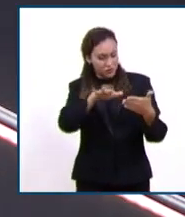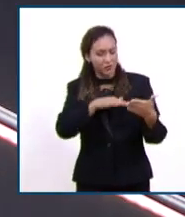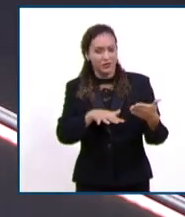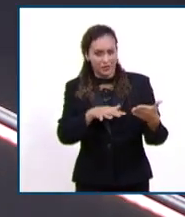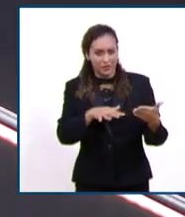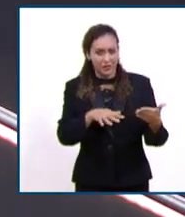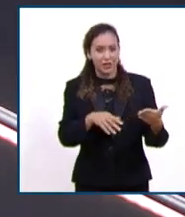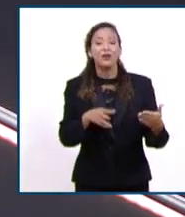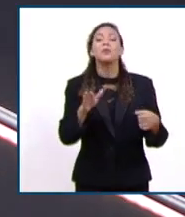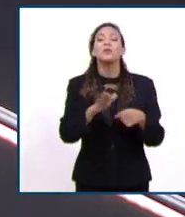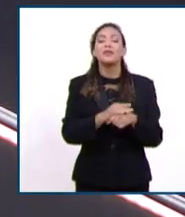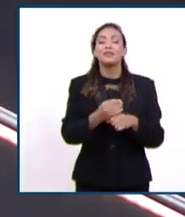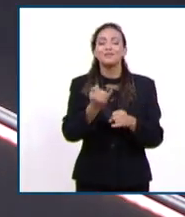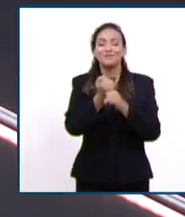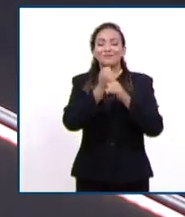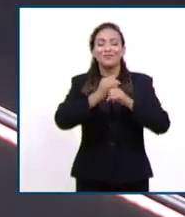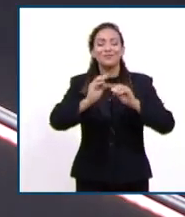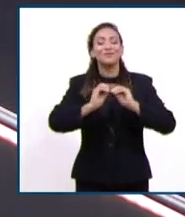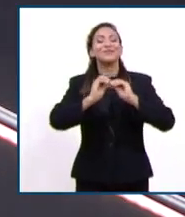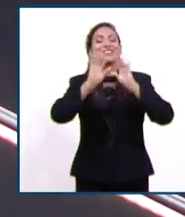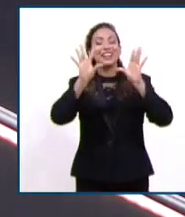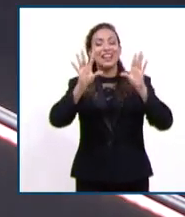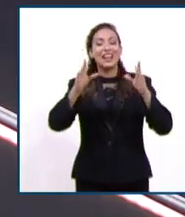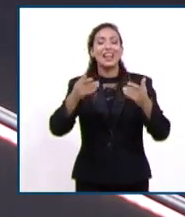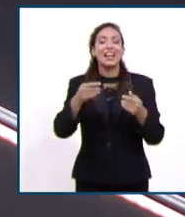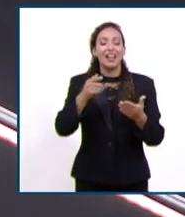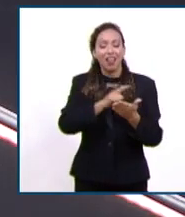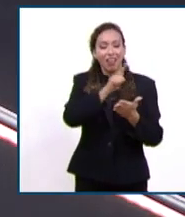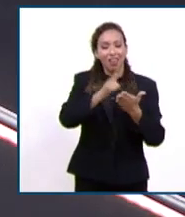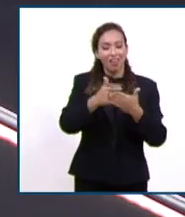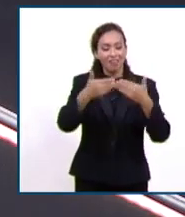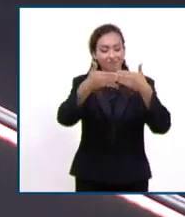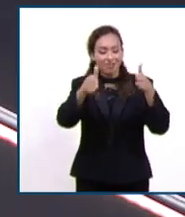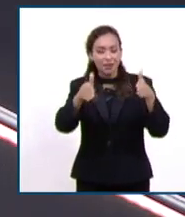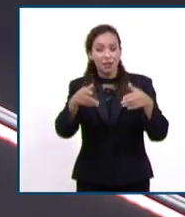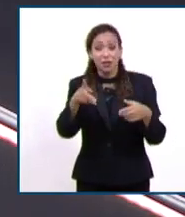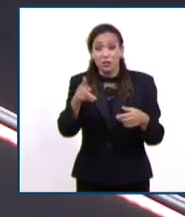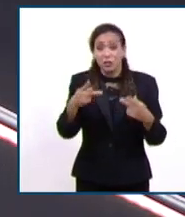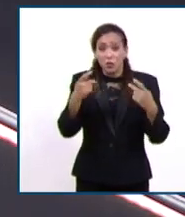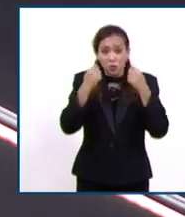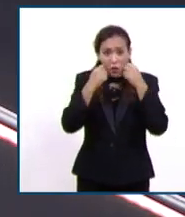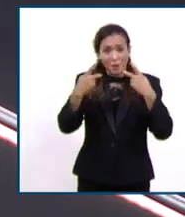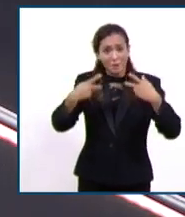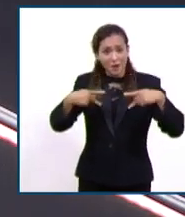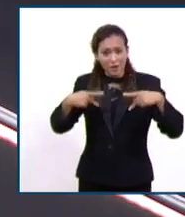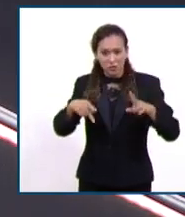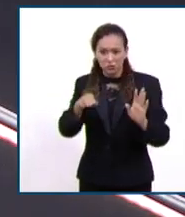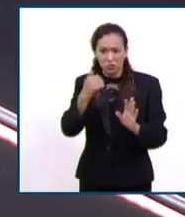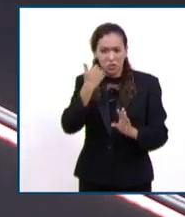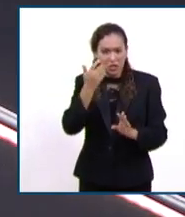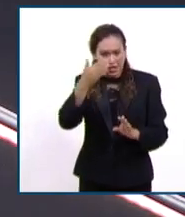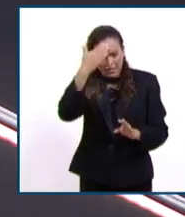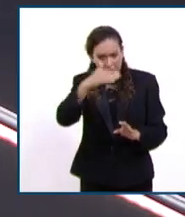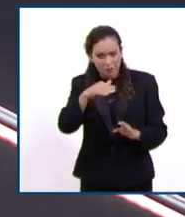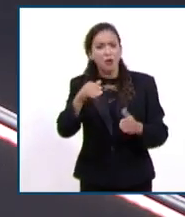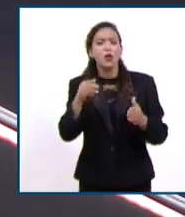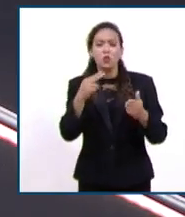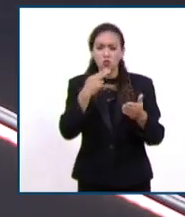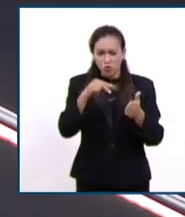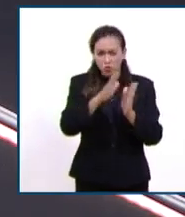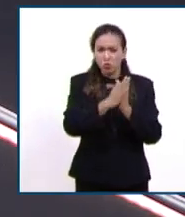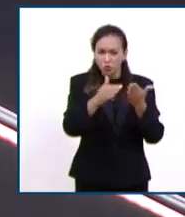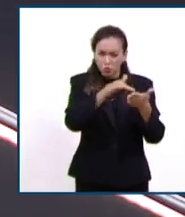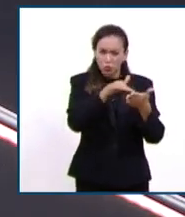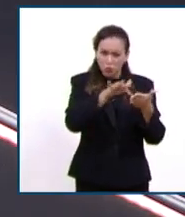de transparencia y justicia abierta, sino que cualquier parte interesada podría hacer uso de